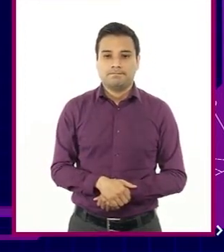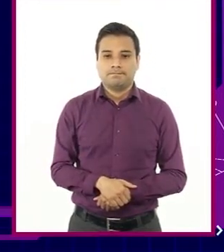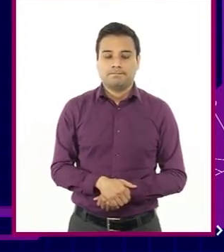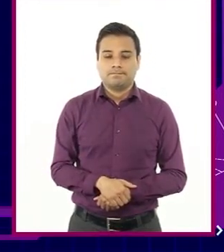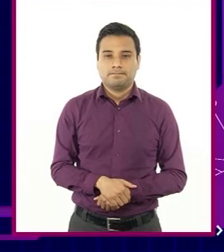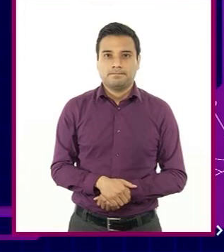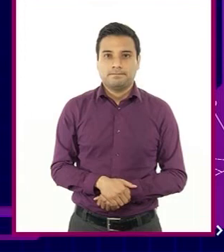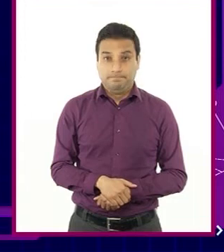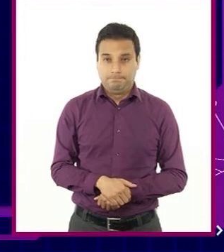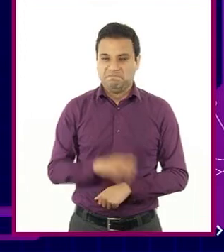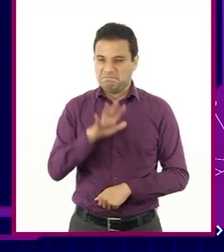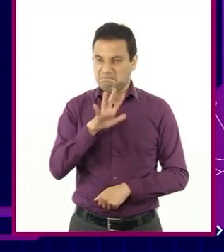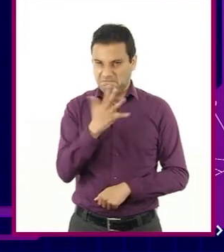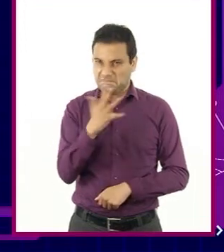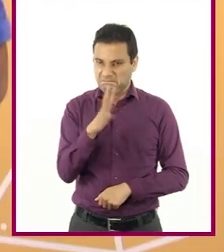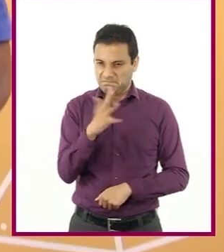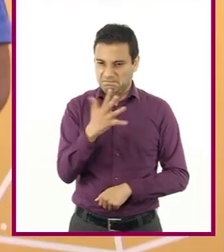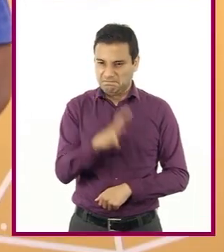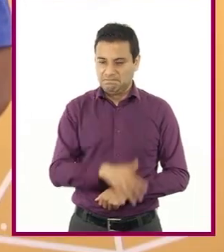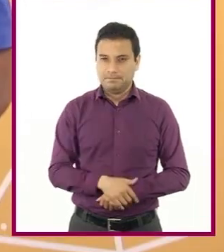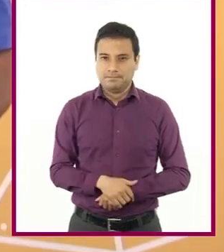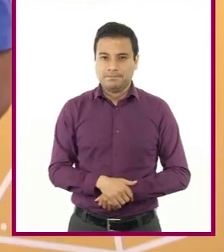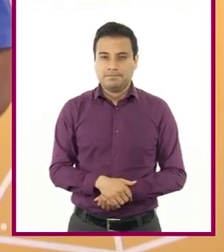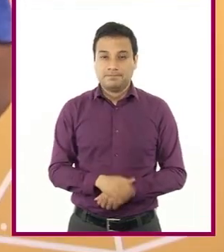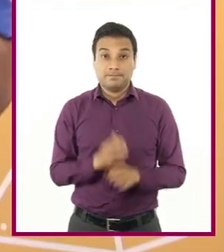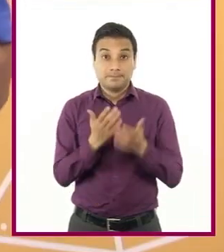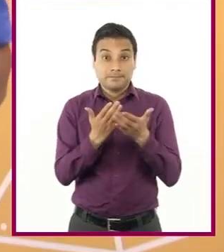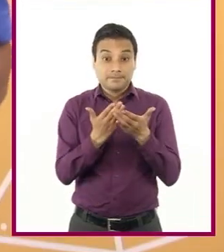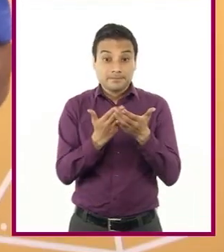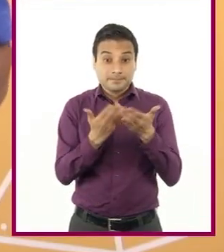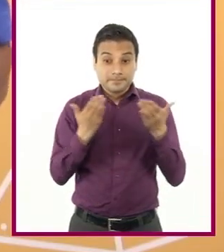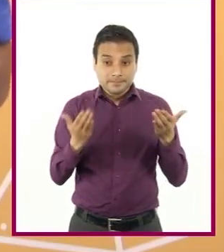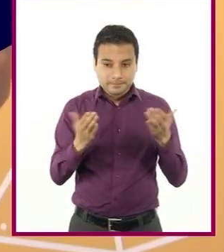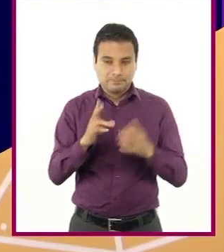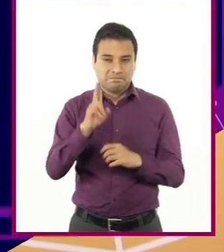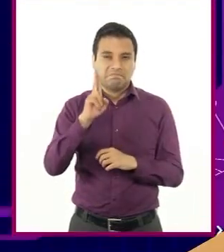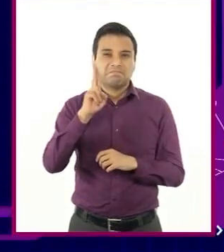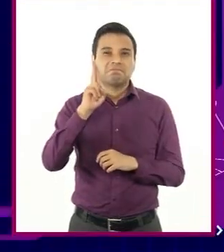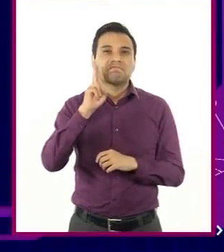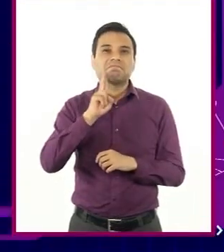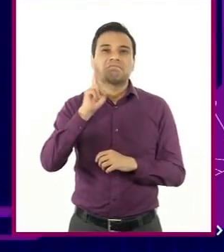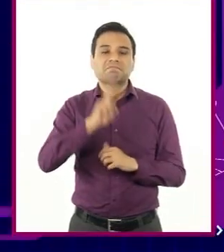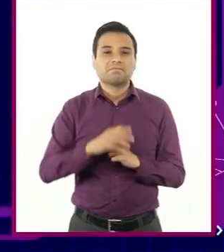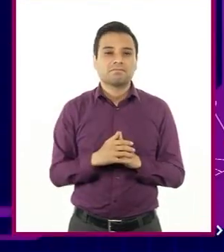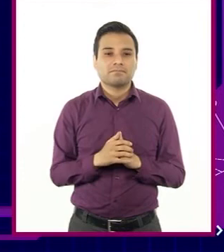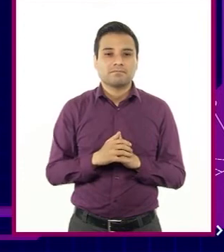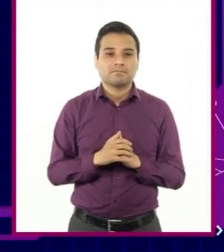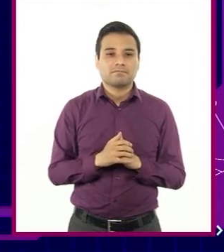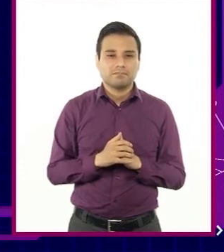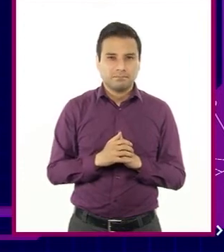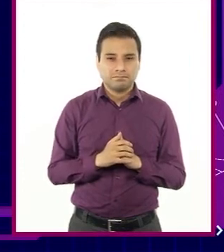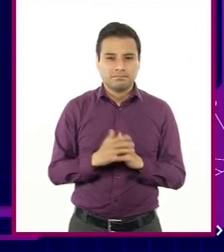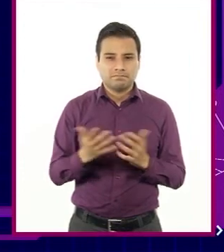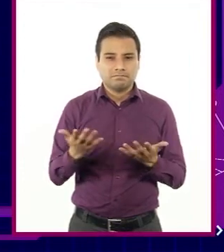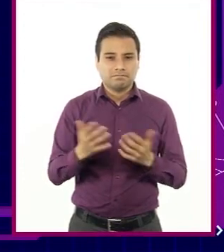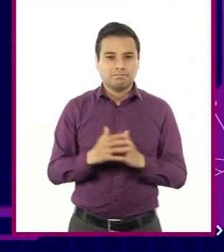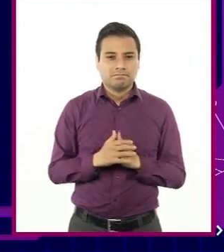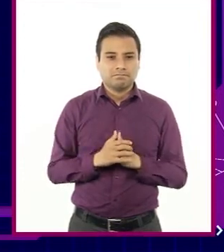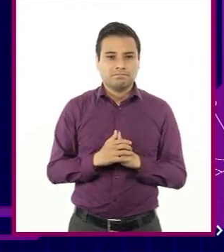1.939.960.6 pies aproximadamente. Ahora veamos, ¿cuántas pulgadas hay de Monterrey a